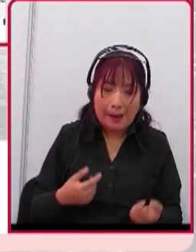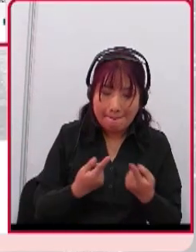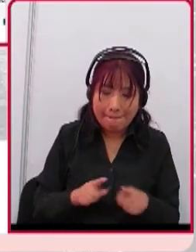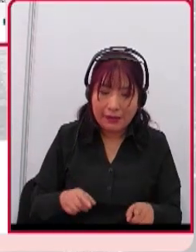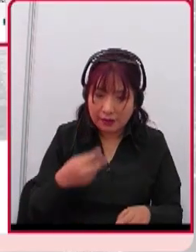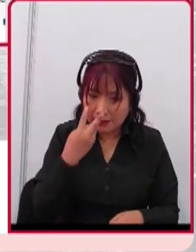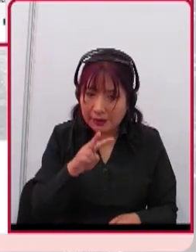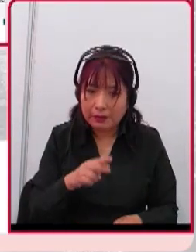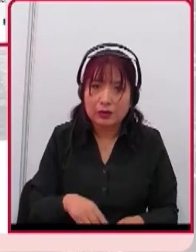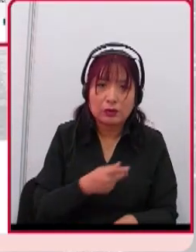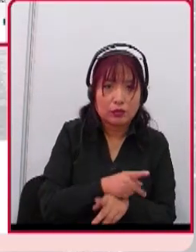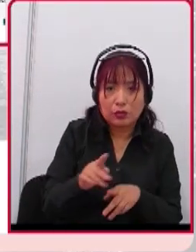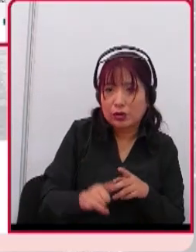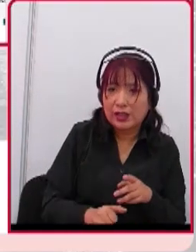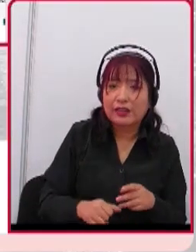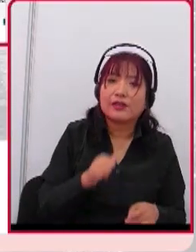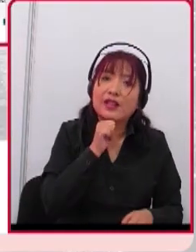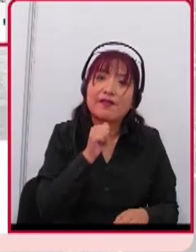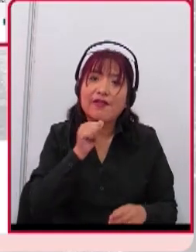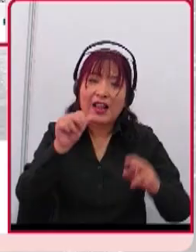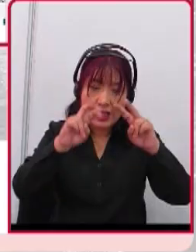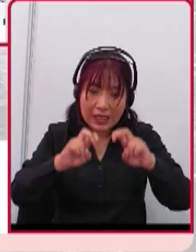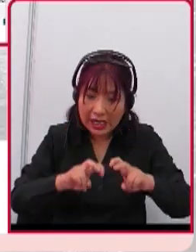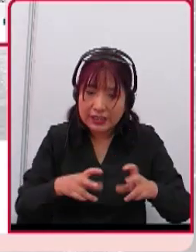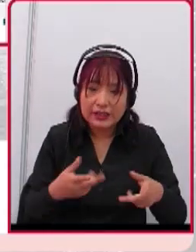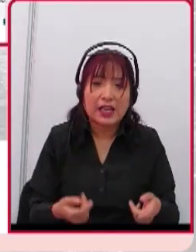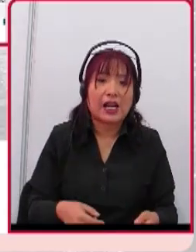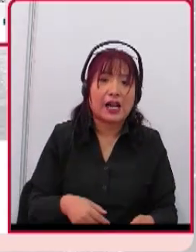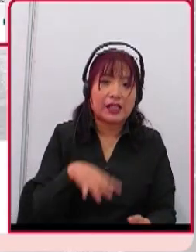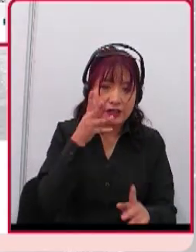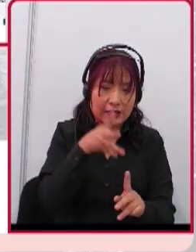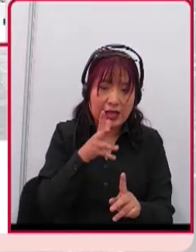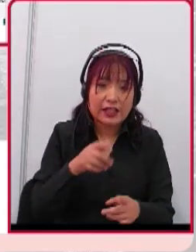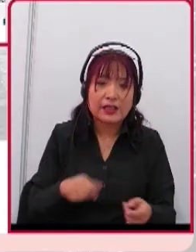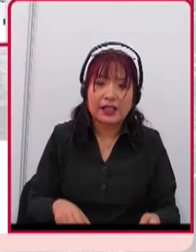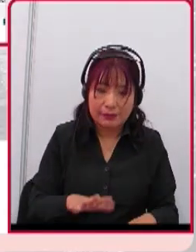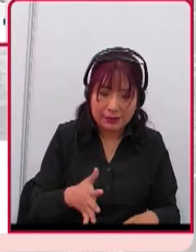que aún no tienen un horizonte definido, estaríamos hablando de más de